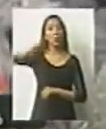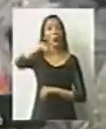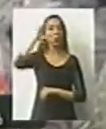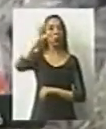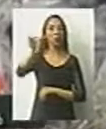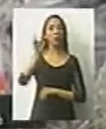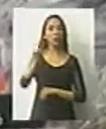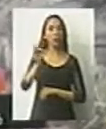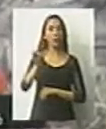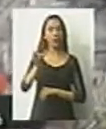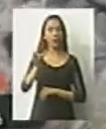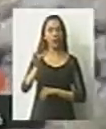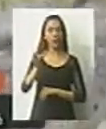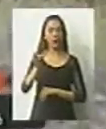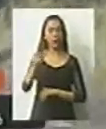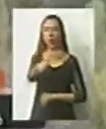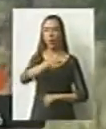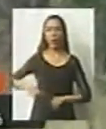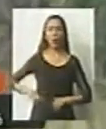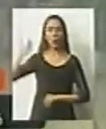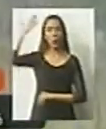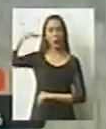en su tiempo a cargo en la gestión del gobierno anterior,